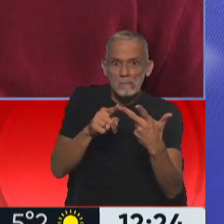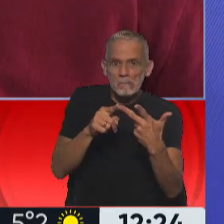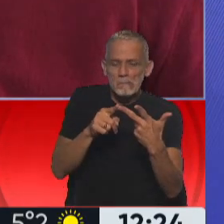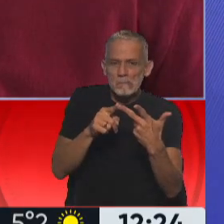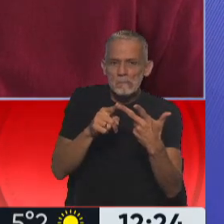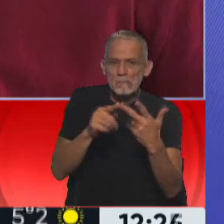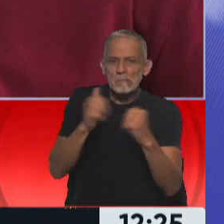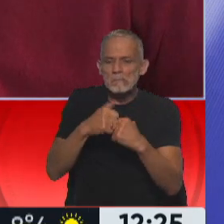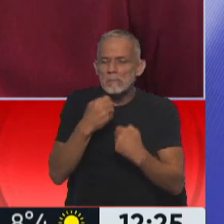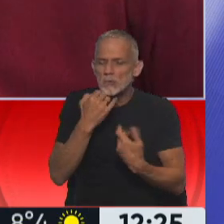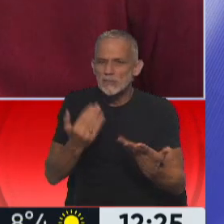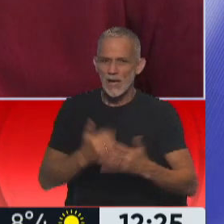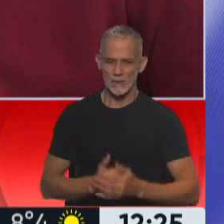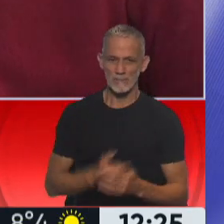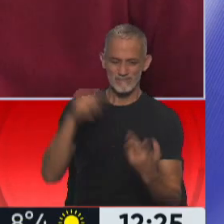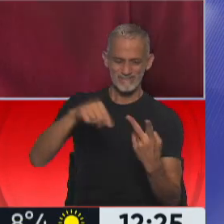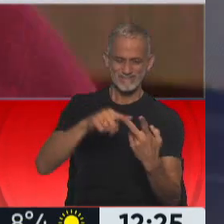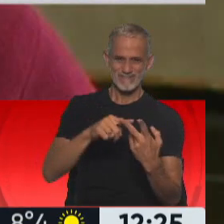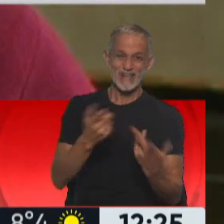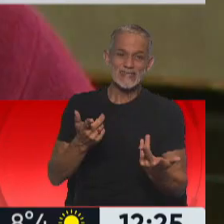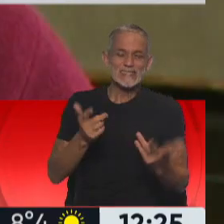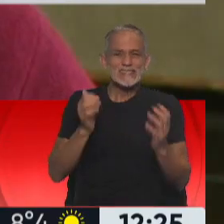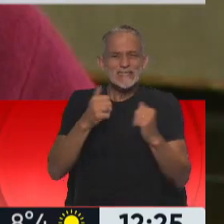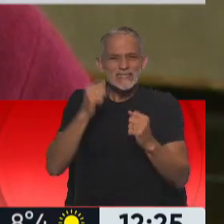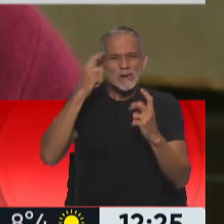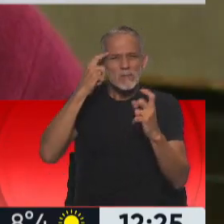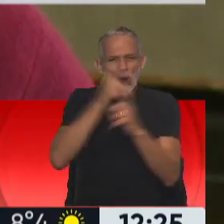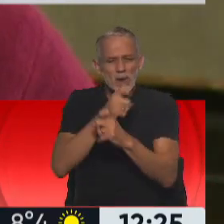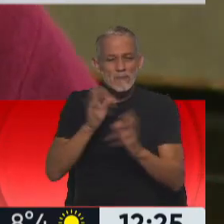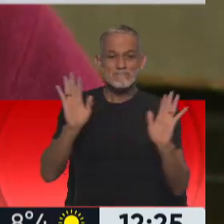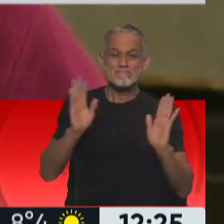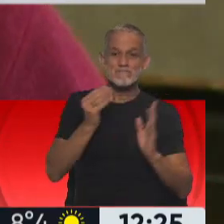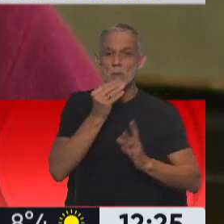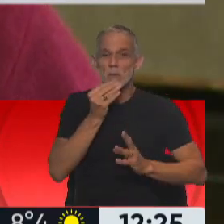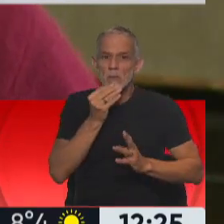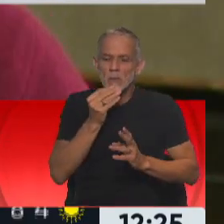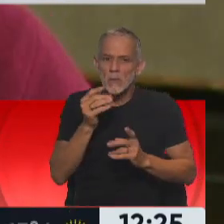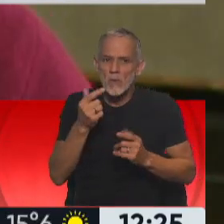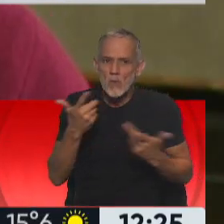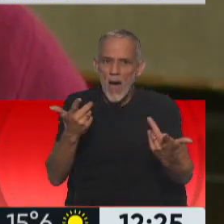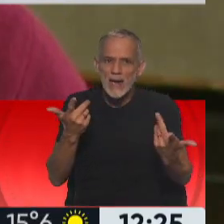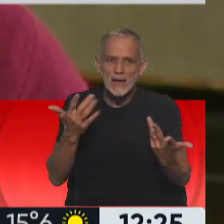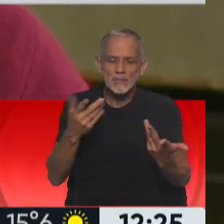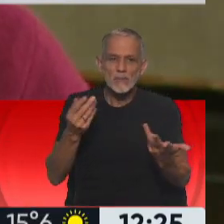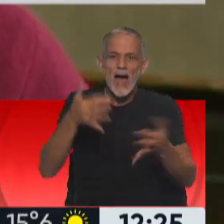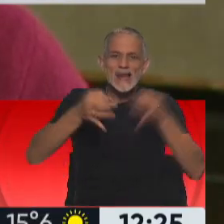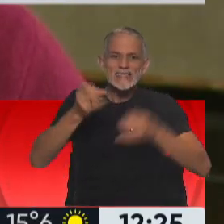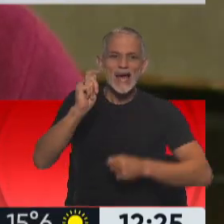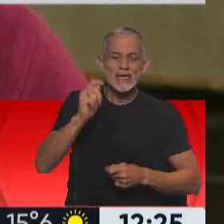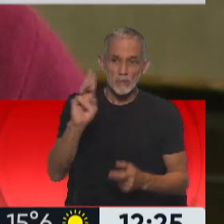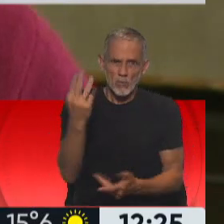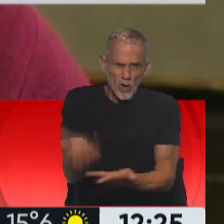Lo que pasa es que en este caso se oculta la patología porque no hay a quién analizar.